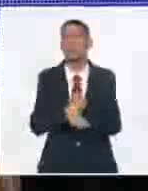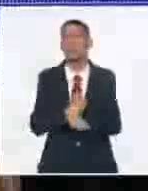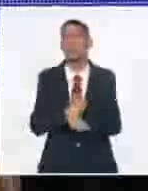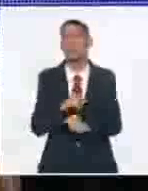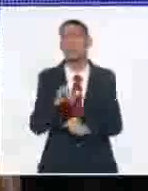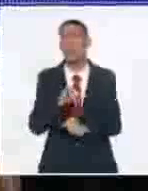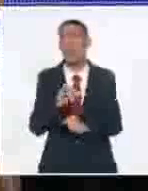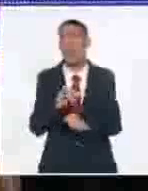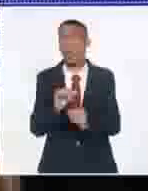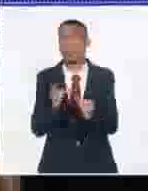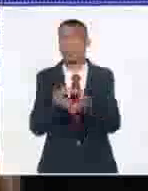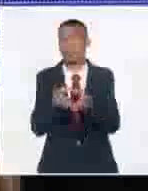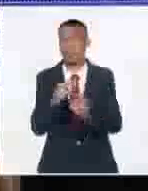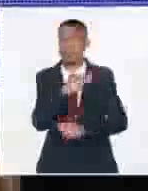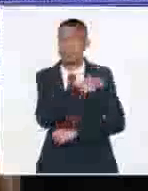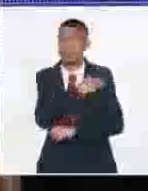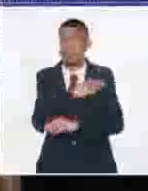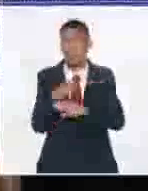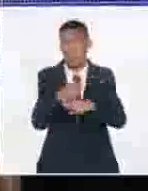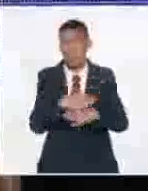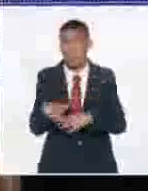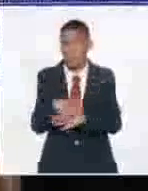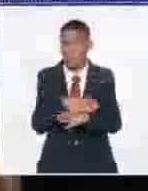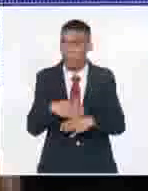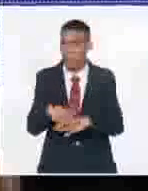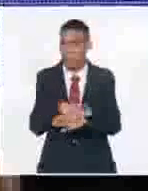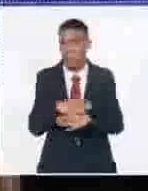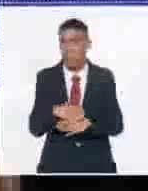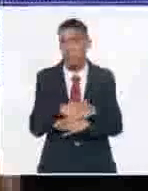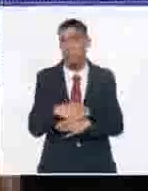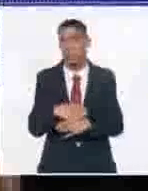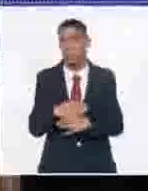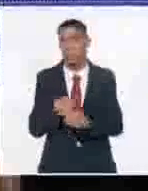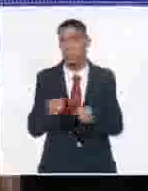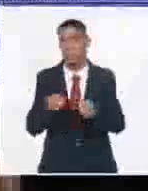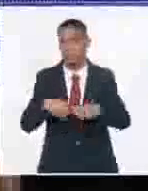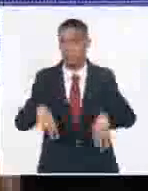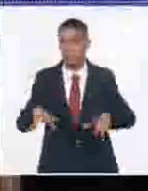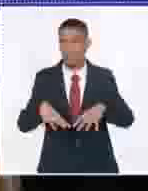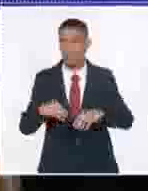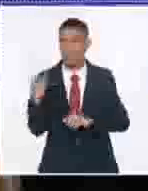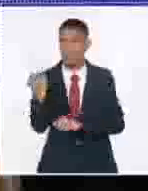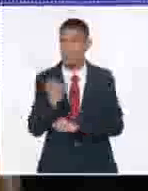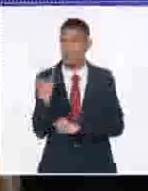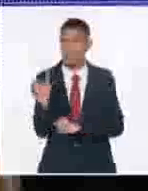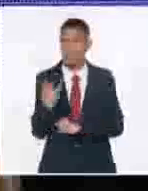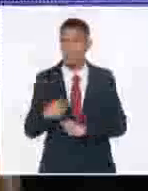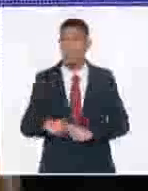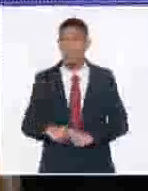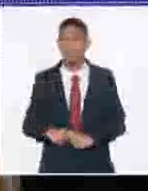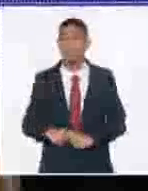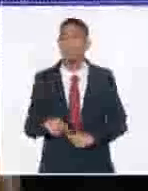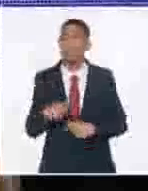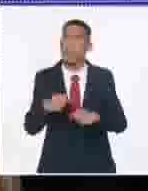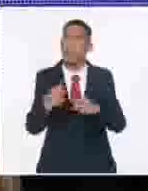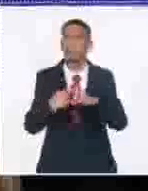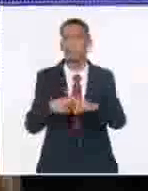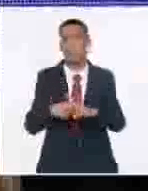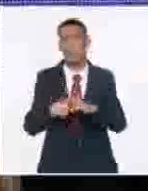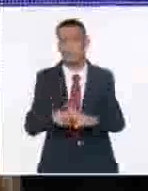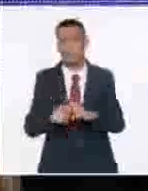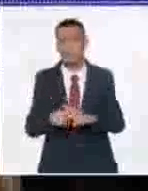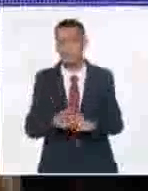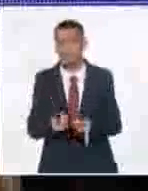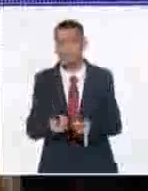de la fuerza ante distintos fenómenos internacionales, que actúe con arreglo a su mandato y